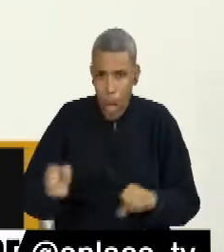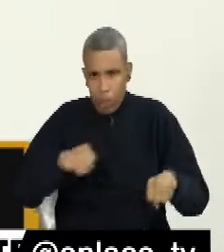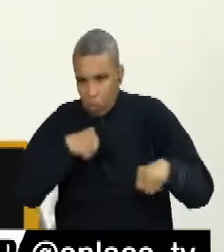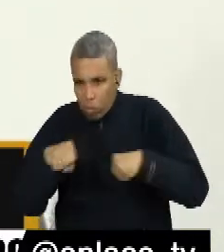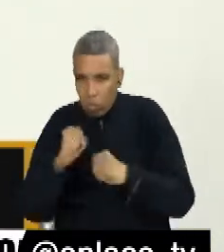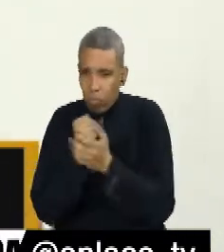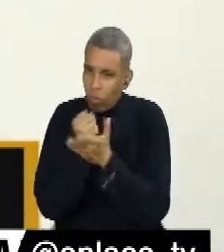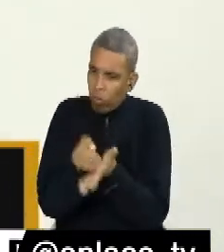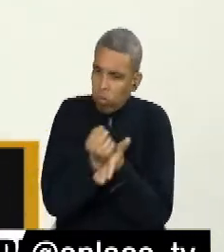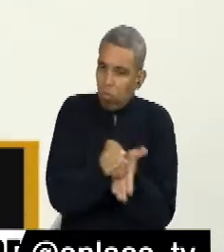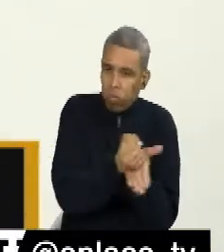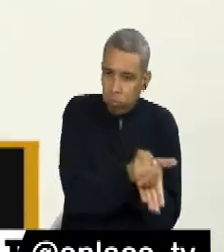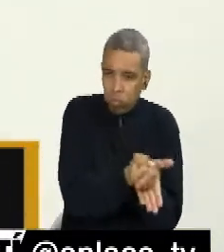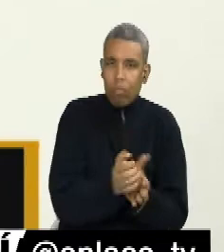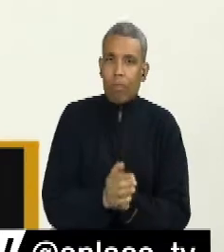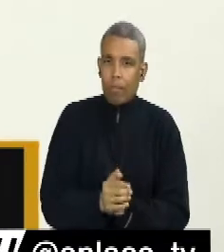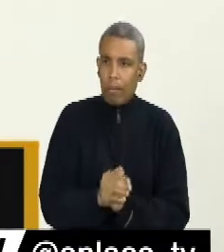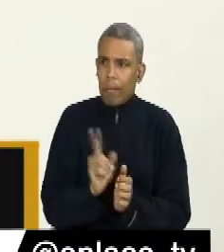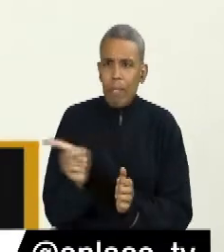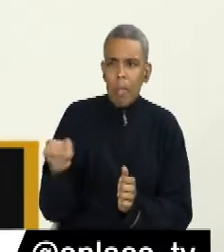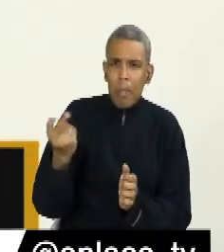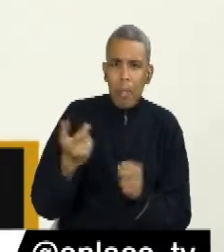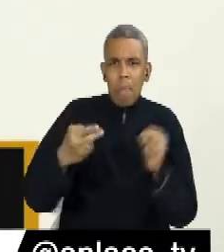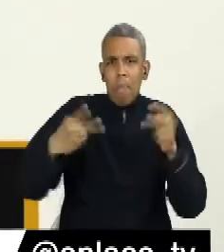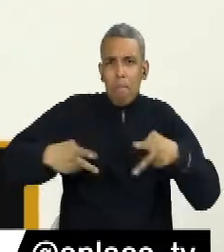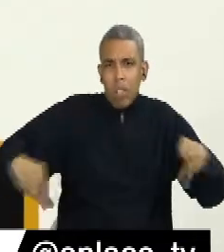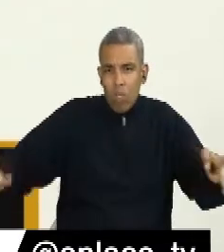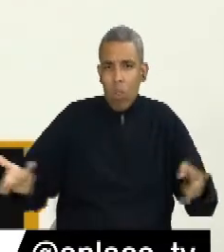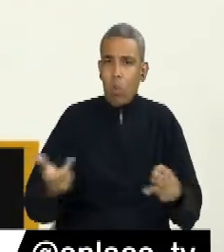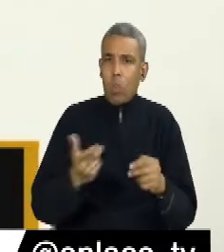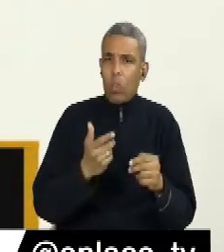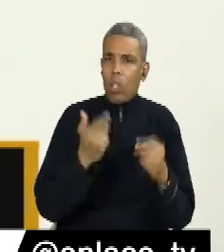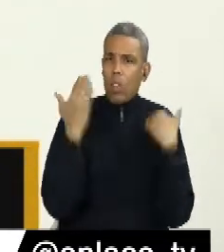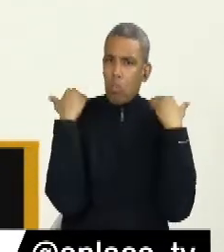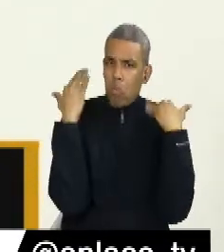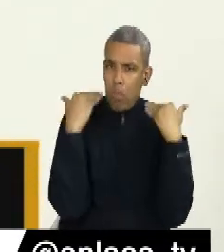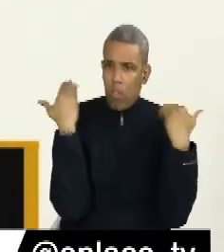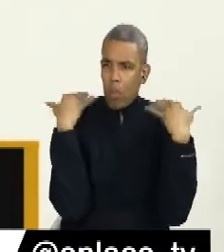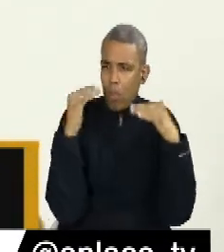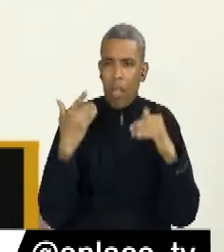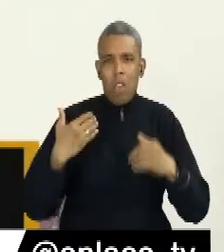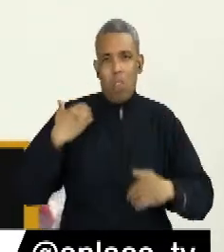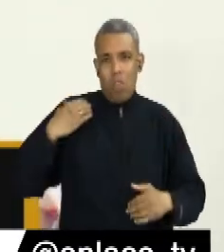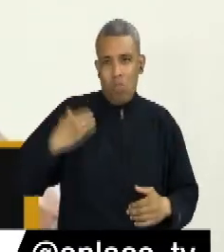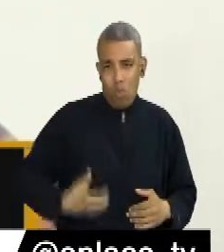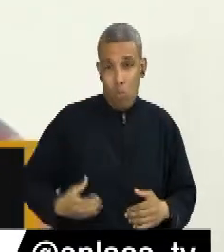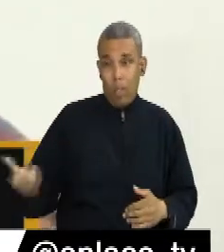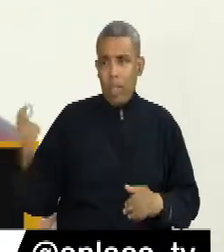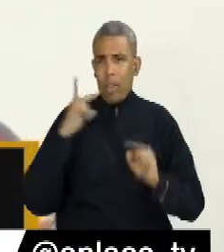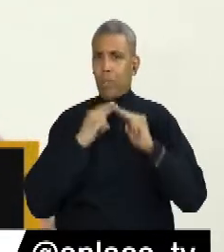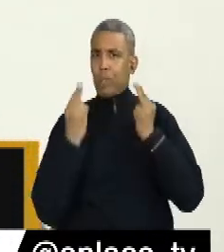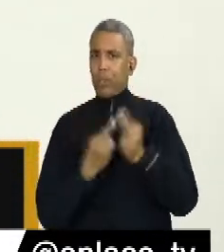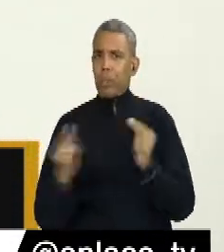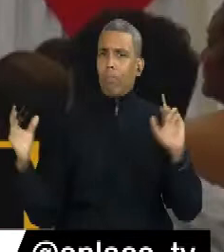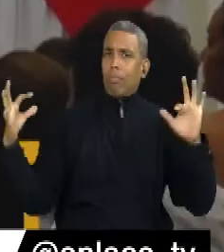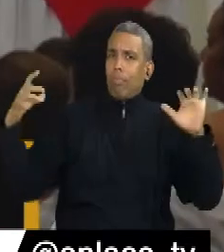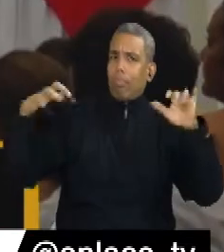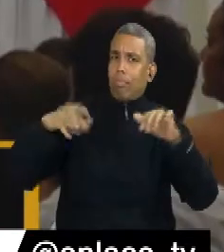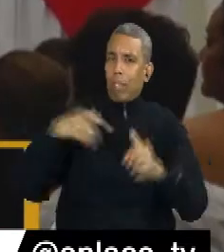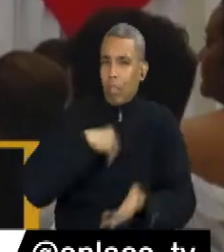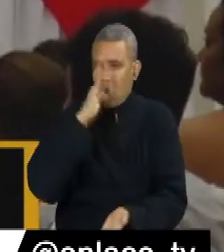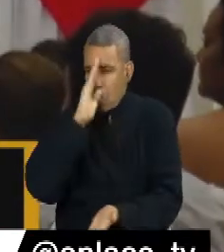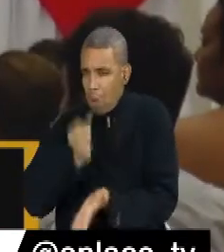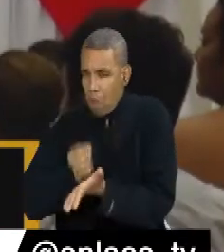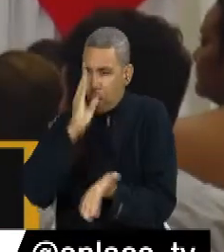medianos haciendo propuestas concretas de cómo abrir posibilidades de empleo y de productividad en la región. El